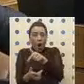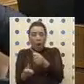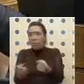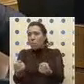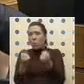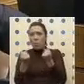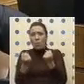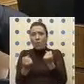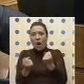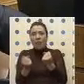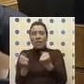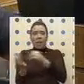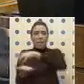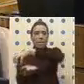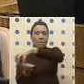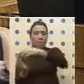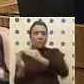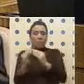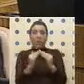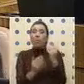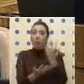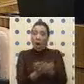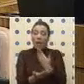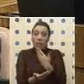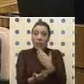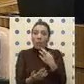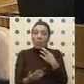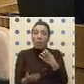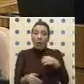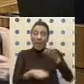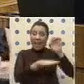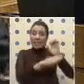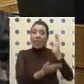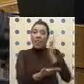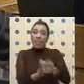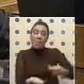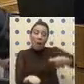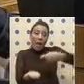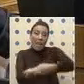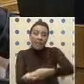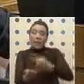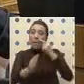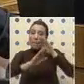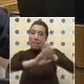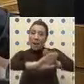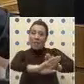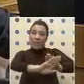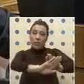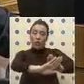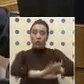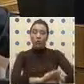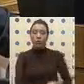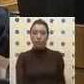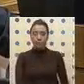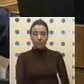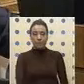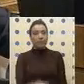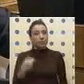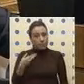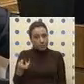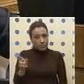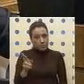brutal en las poblaciones. Pero eso pasa también porque como Estado tenemos que invertir más en la prevención. Y vuelvo a insistir en